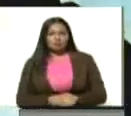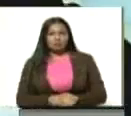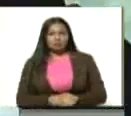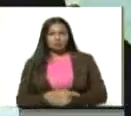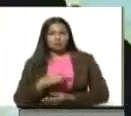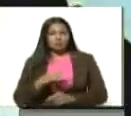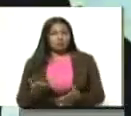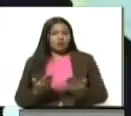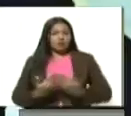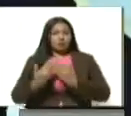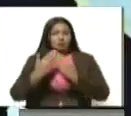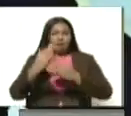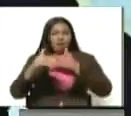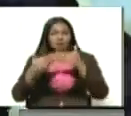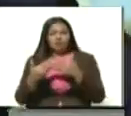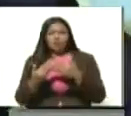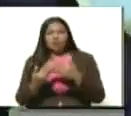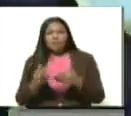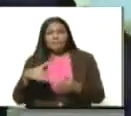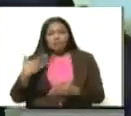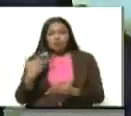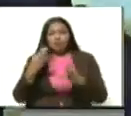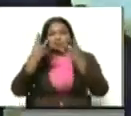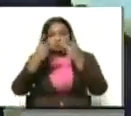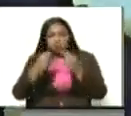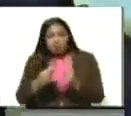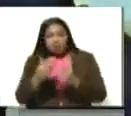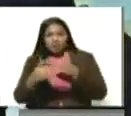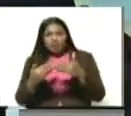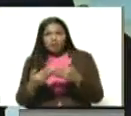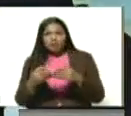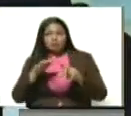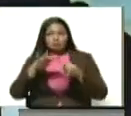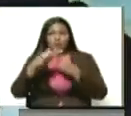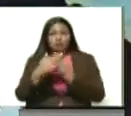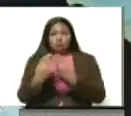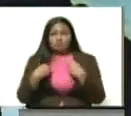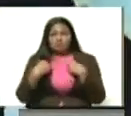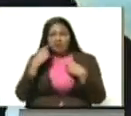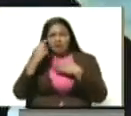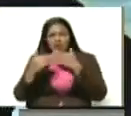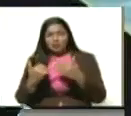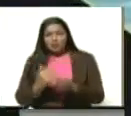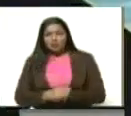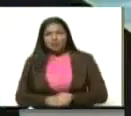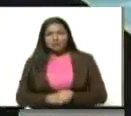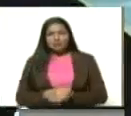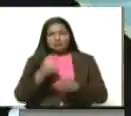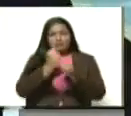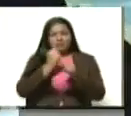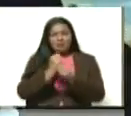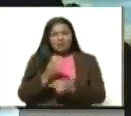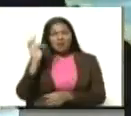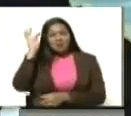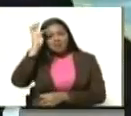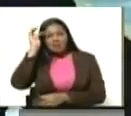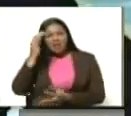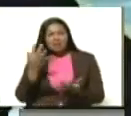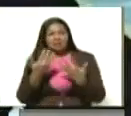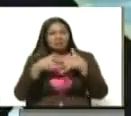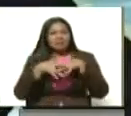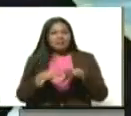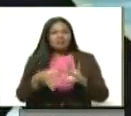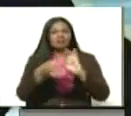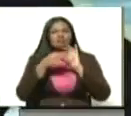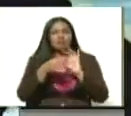estudios sobre quizás contabilizados, sobre este tipo de situaciones que se han presentado? ¿El trabajo con la Fiscalía, cómo se han articulado la